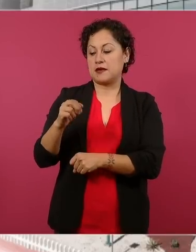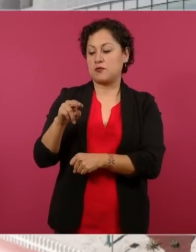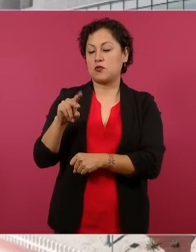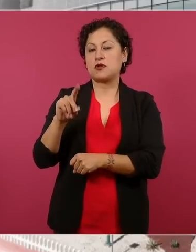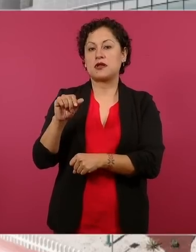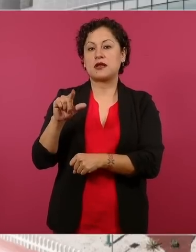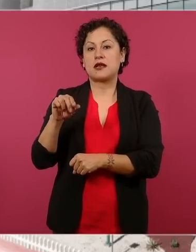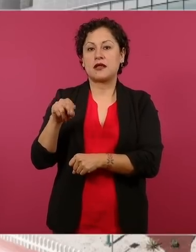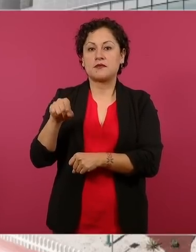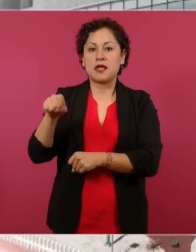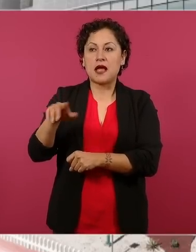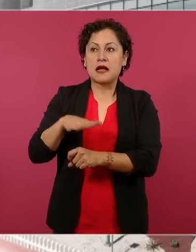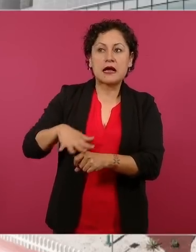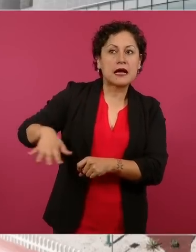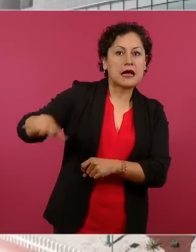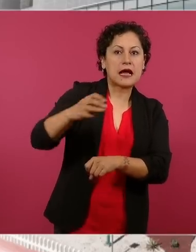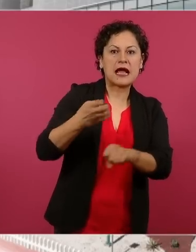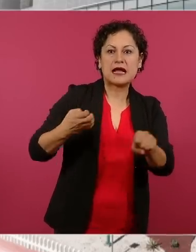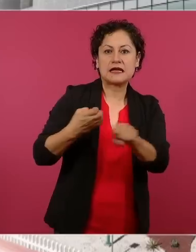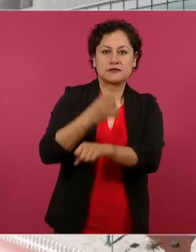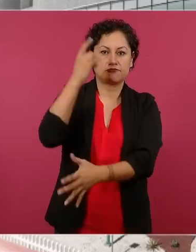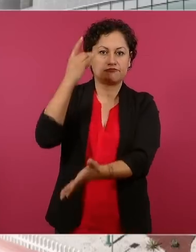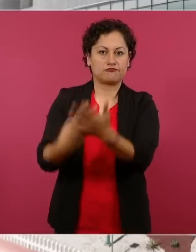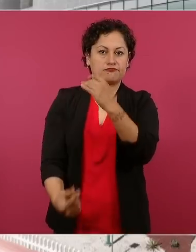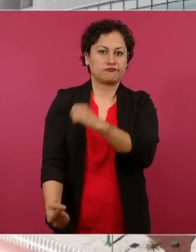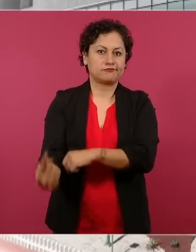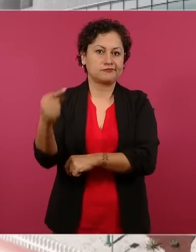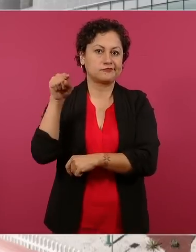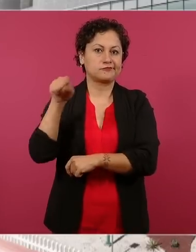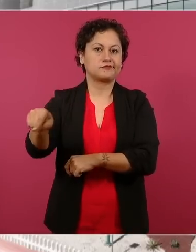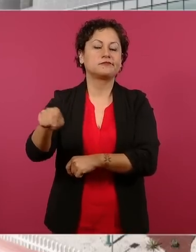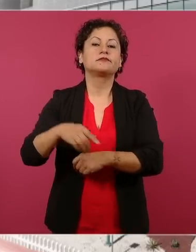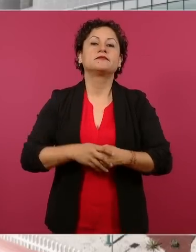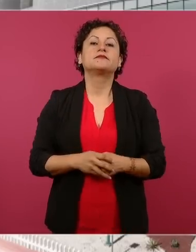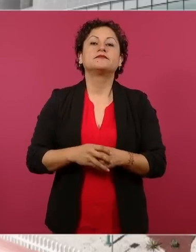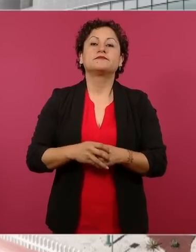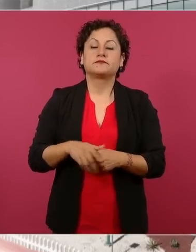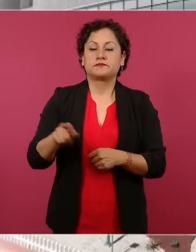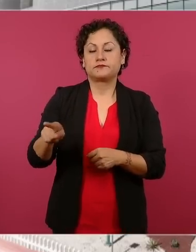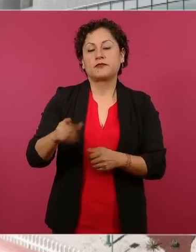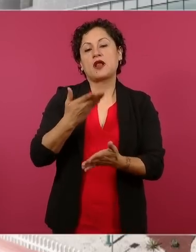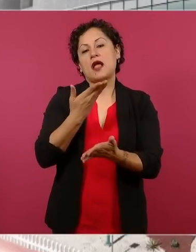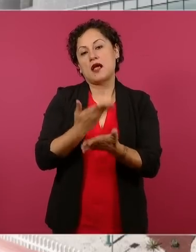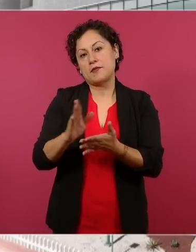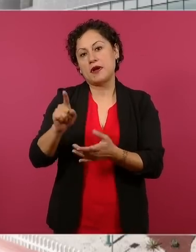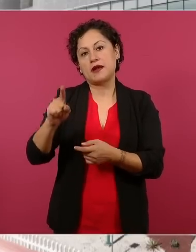de todo el estado, de todo el sector público. Adicionalmente, en Hidalgo se